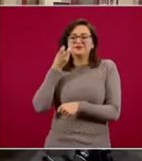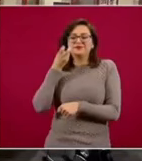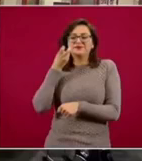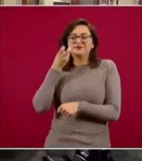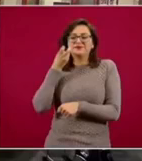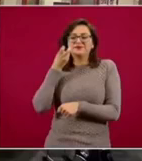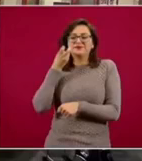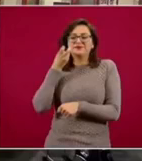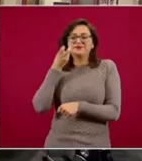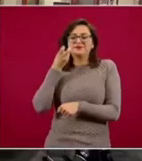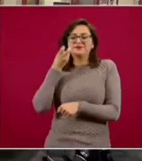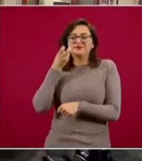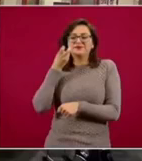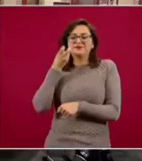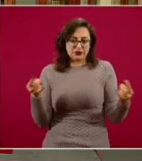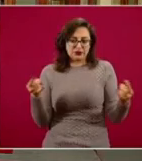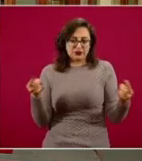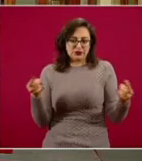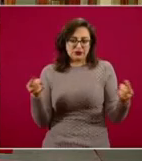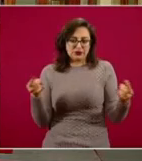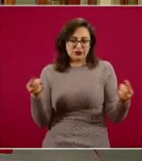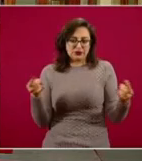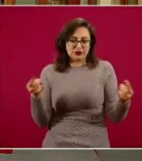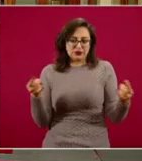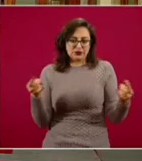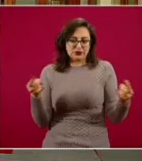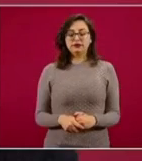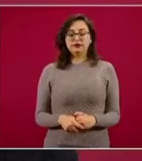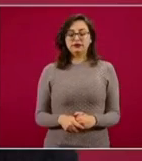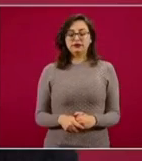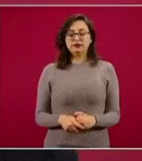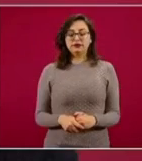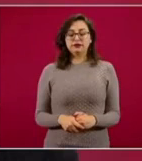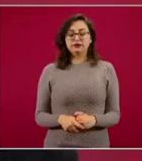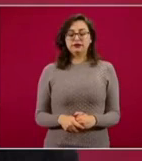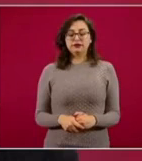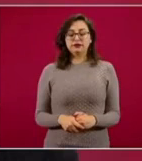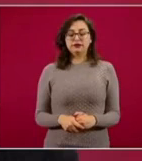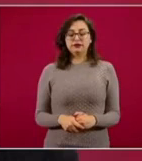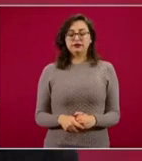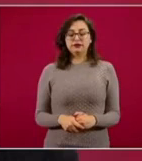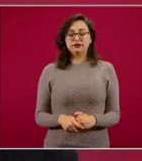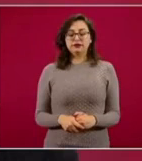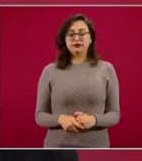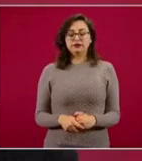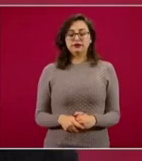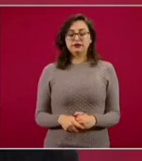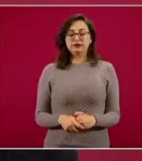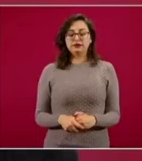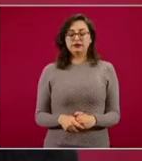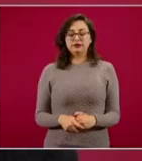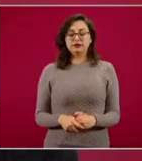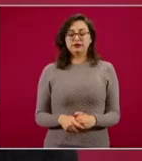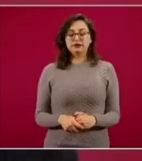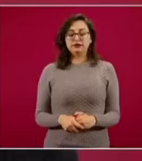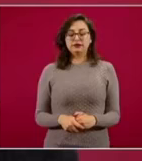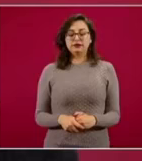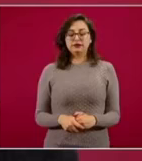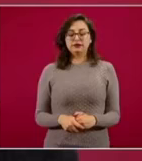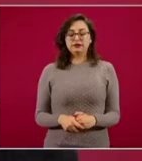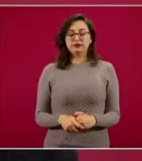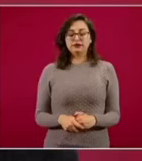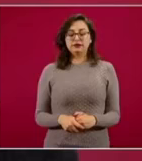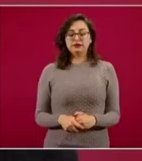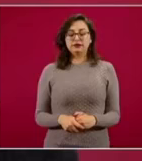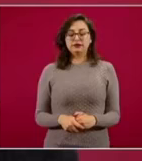nuestro informe técnico diario que presentará el doctor José Luis Salomía, director general de epidemiología, y también